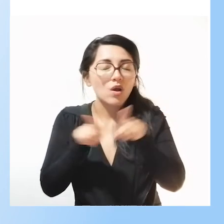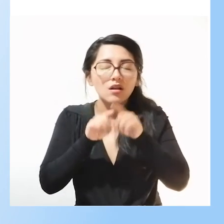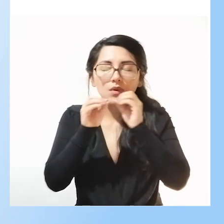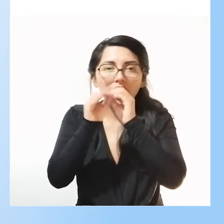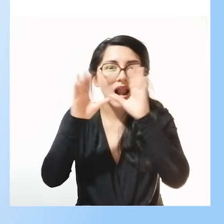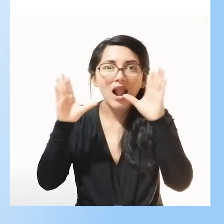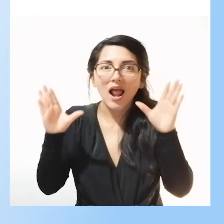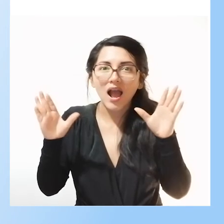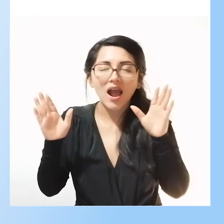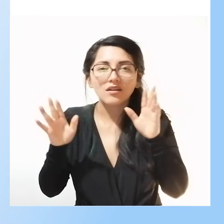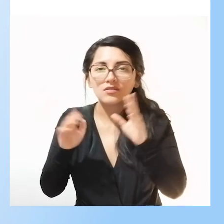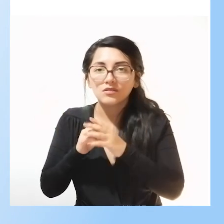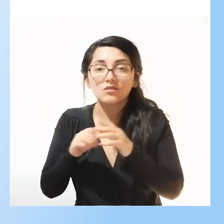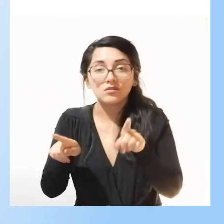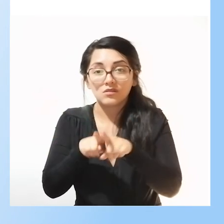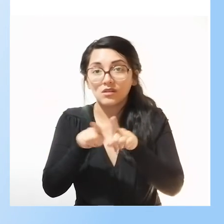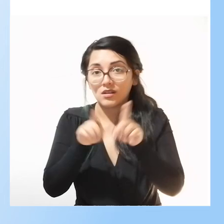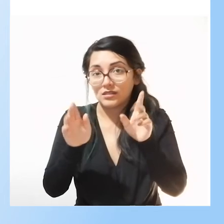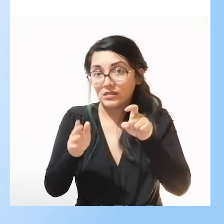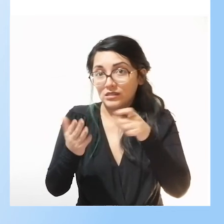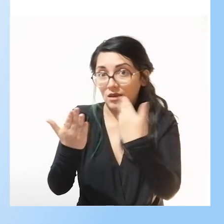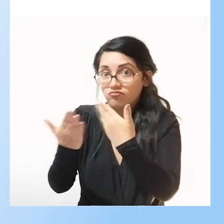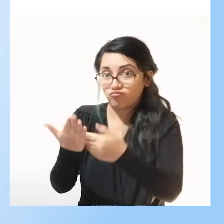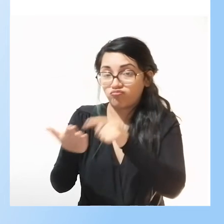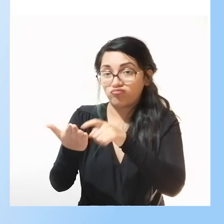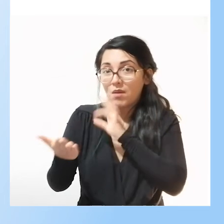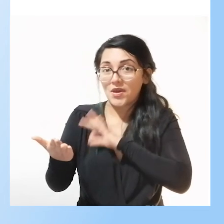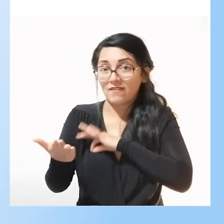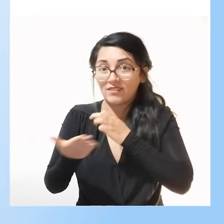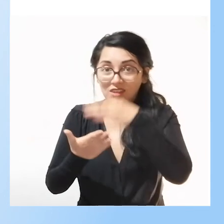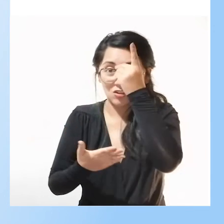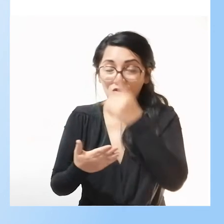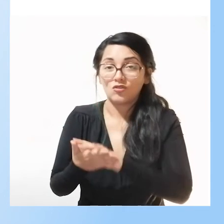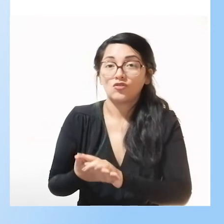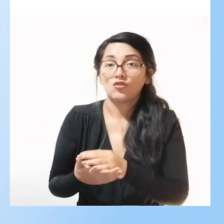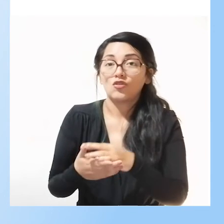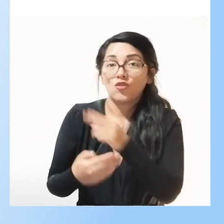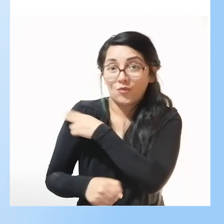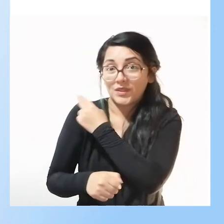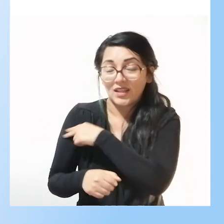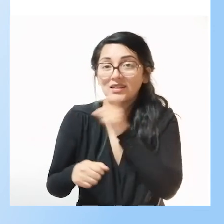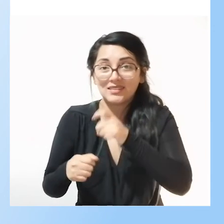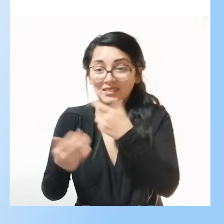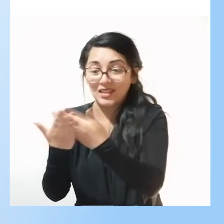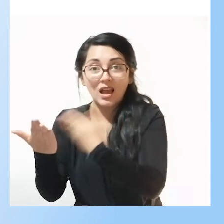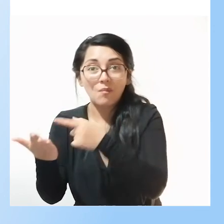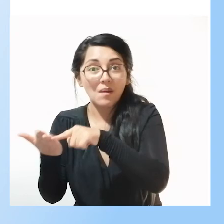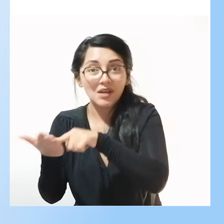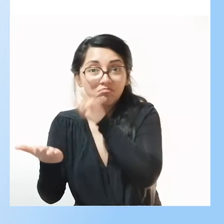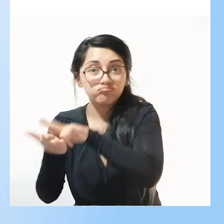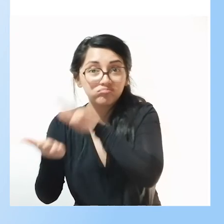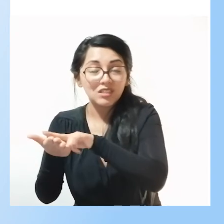por eso hemos de generar evidencias de los beneficios que aporta la pedagogía hospitalaria, para que los profesionales